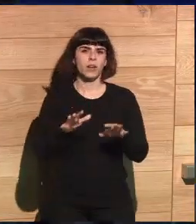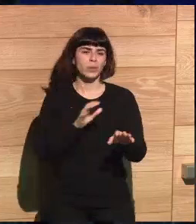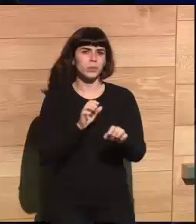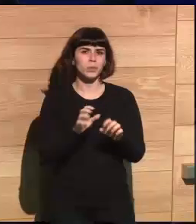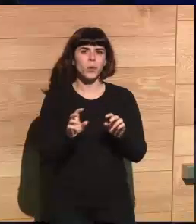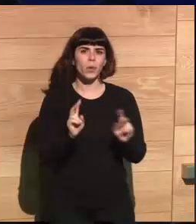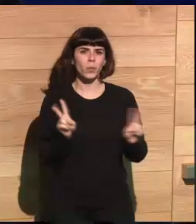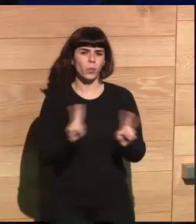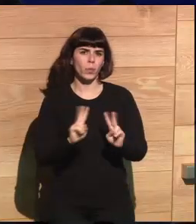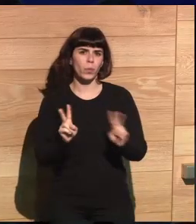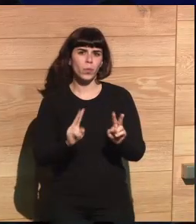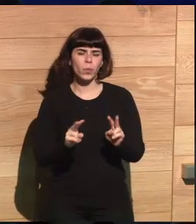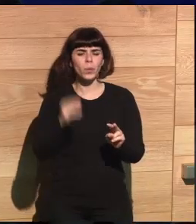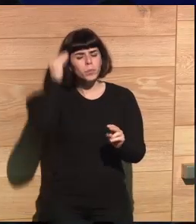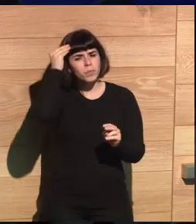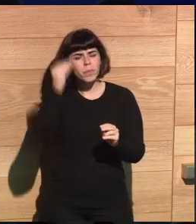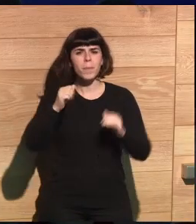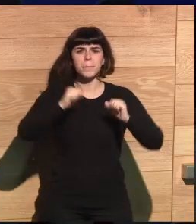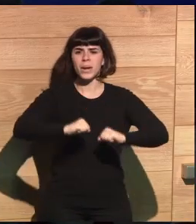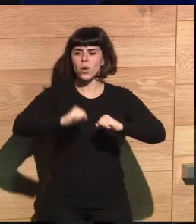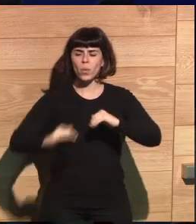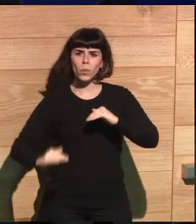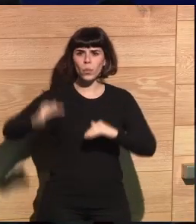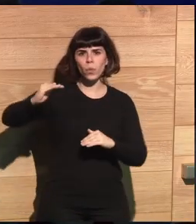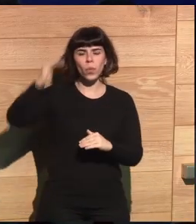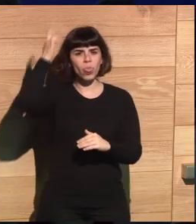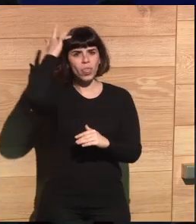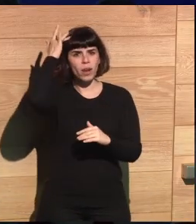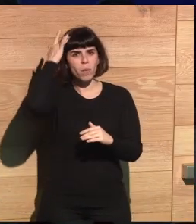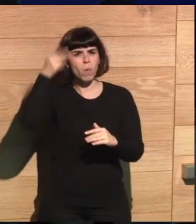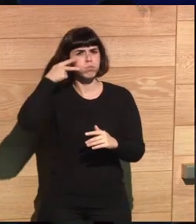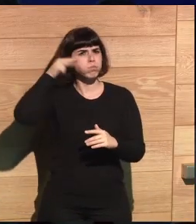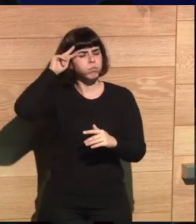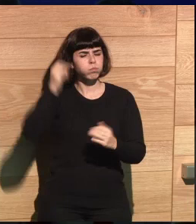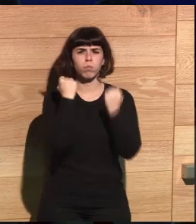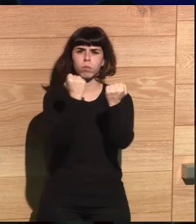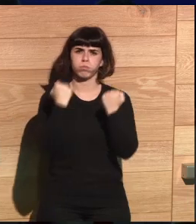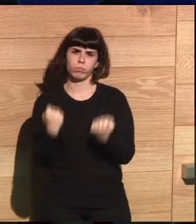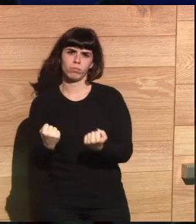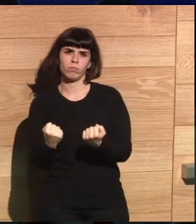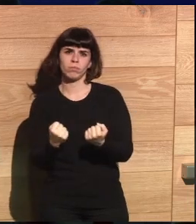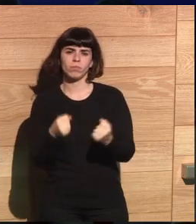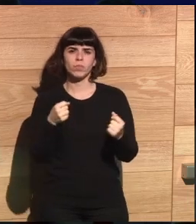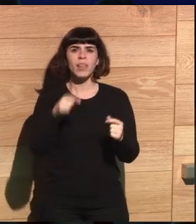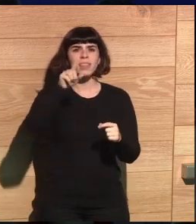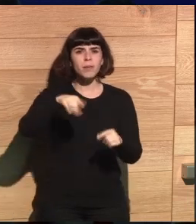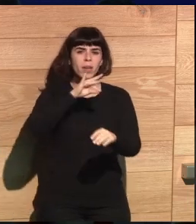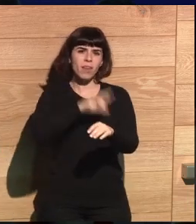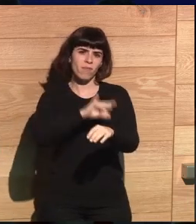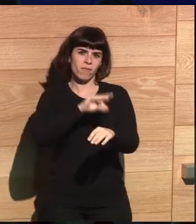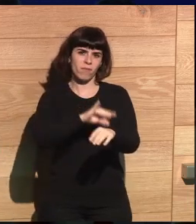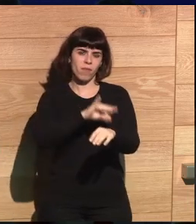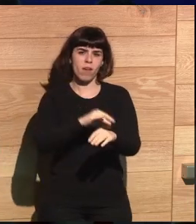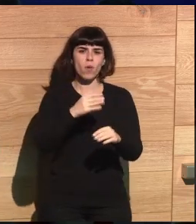mayor se haría experta en cerebros. Intentaría saberlo todo de ellos y trataría de curar sus males. Así